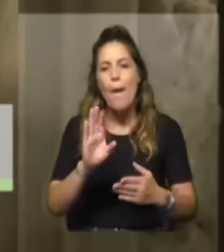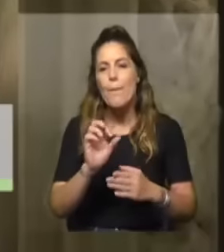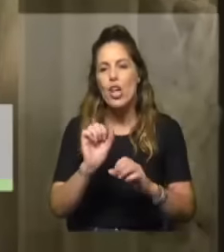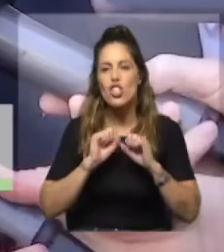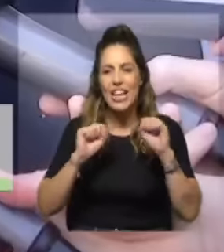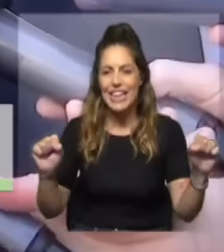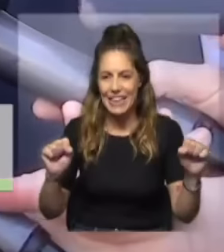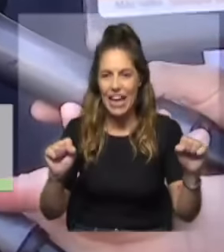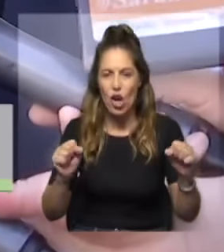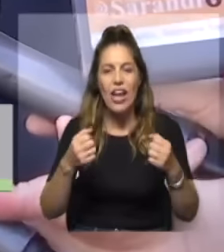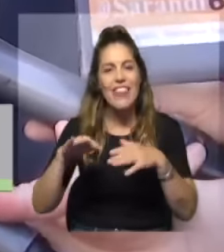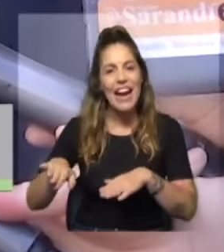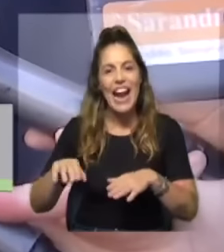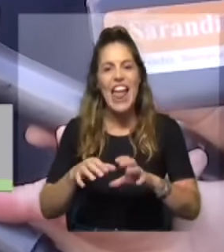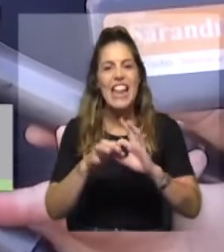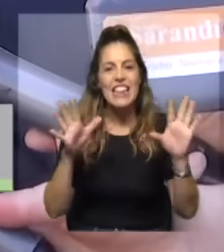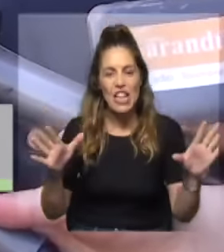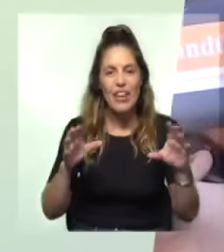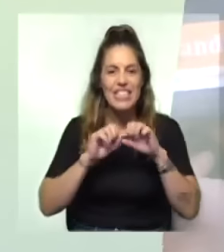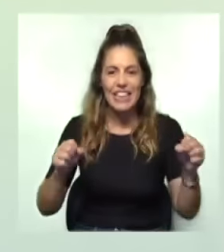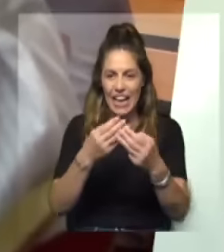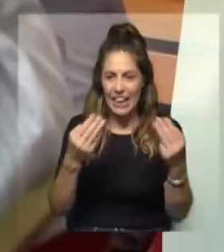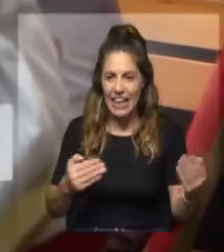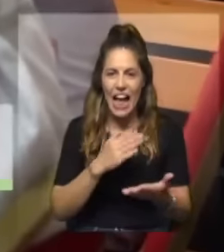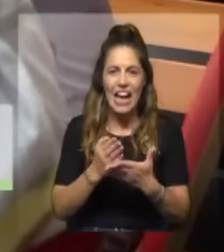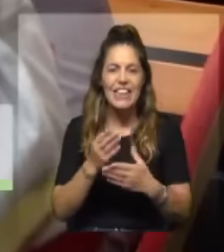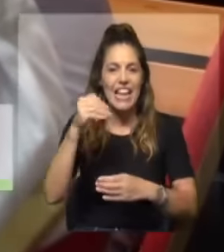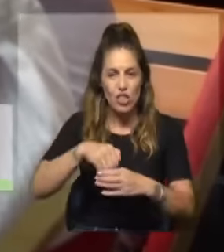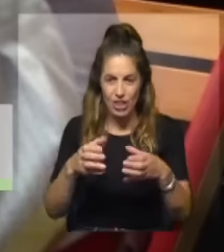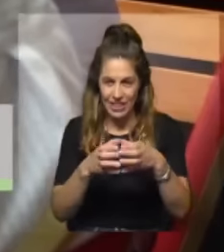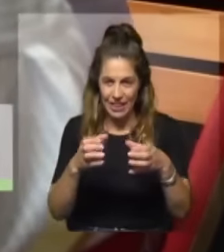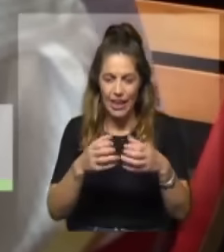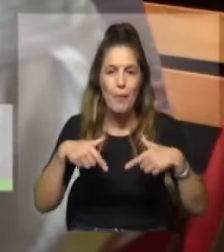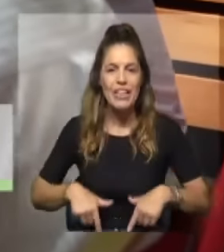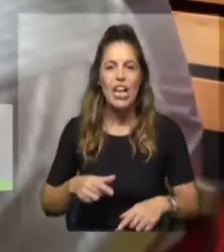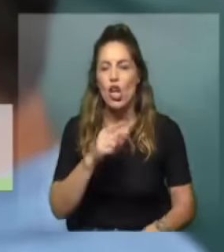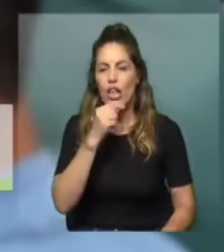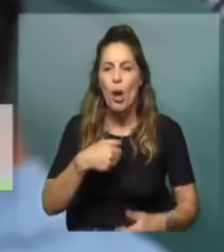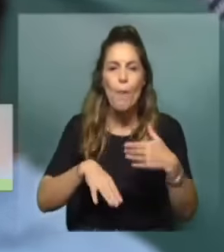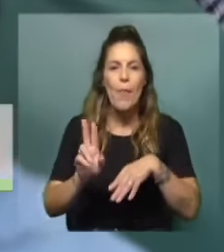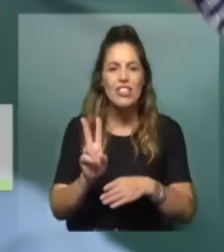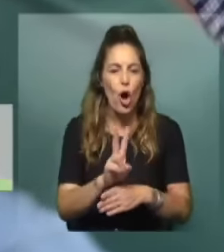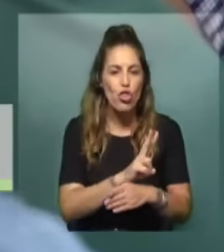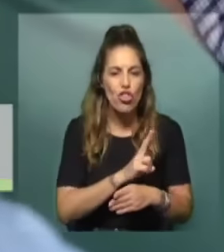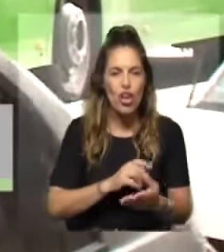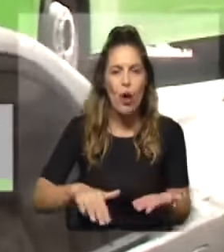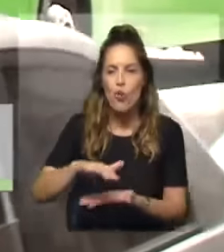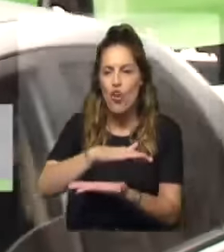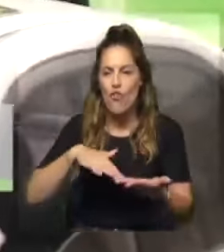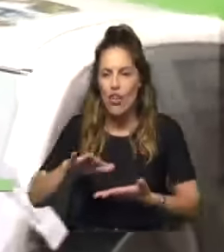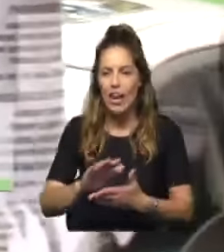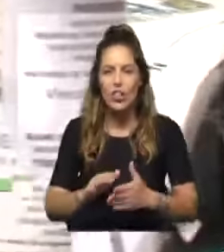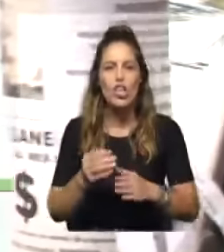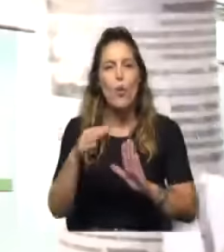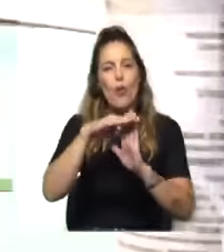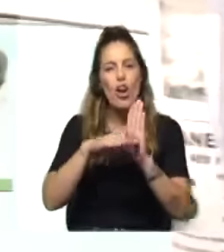y dejar vacante la secretaría general hasta las elecciones internas el Ministerio del acordó incrementar el patrullaje en algunos barrios de la periferia e implementar